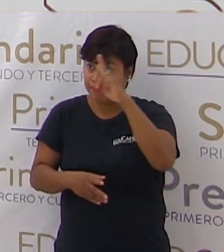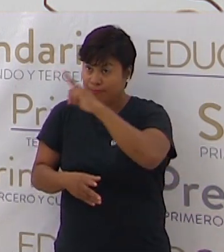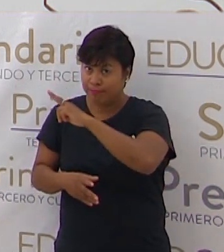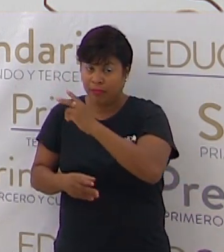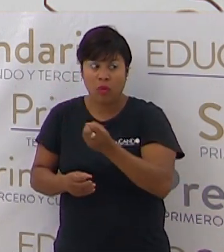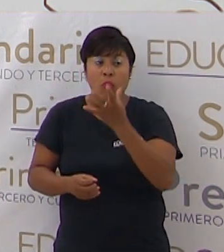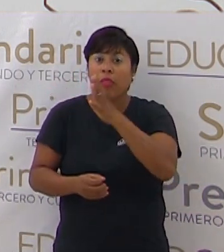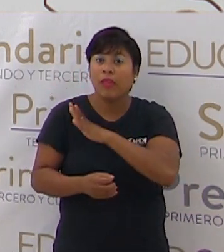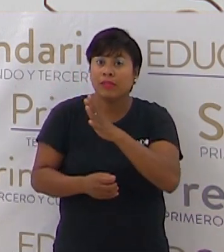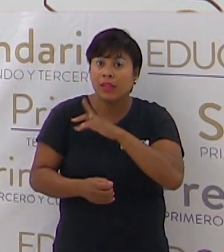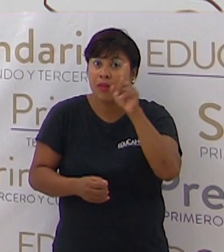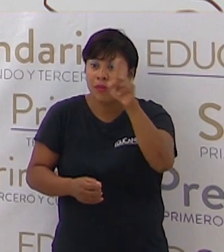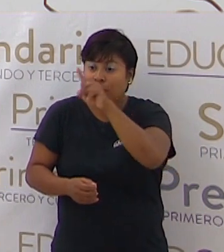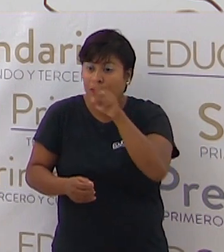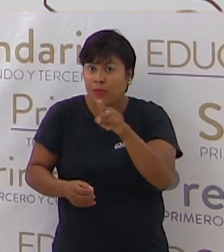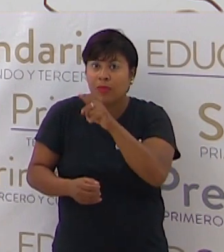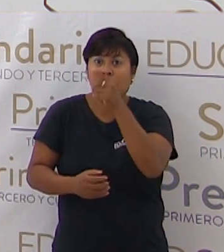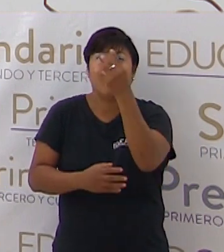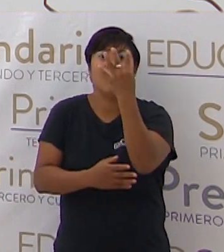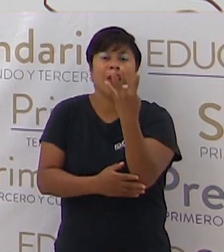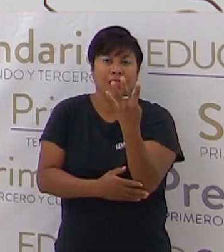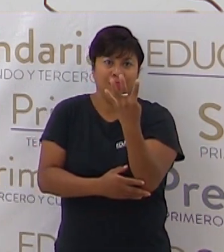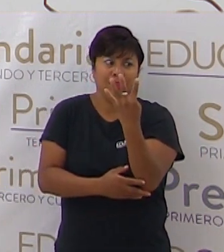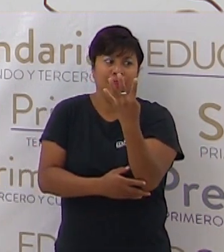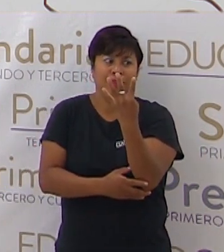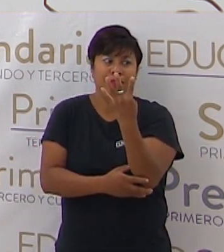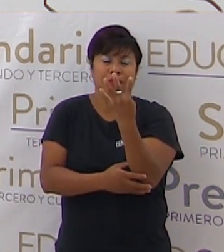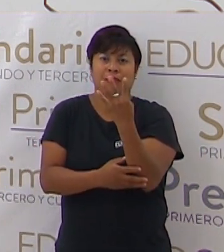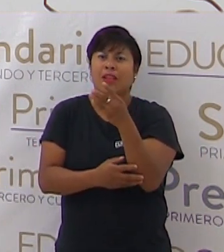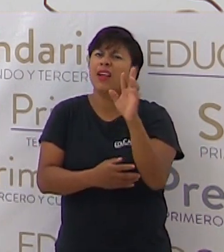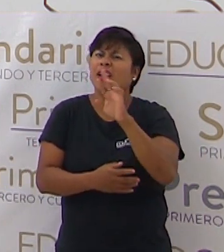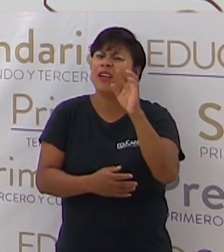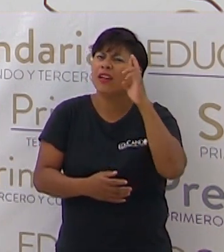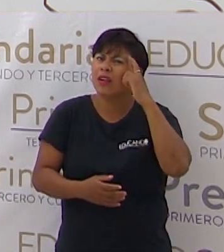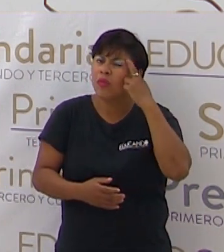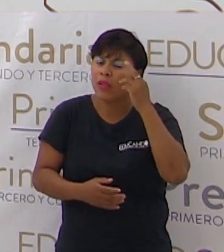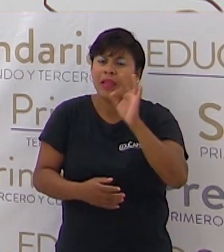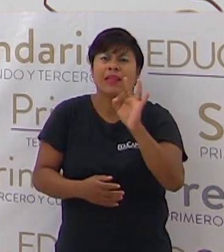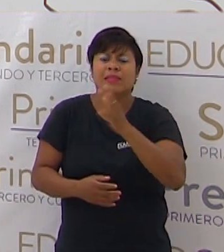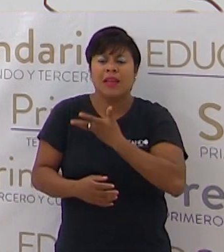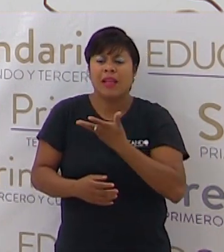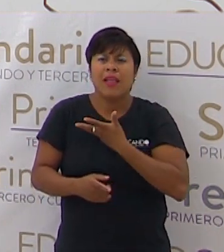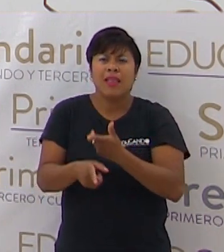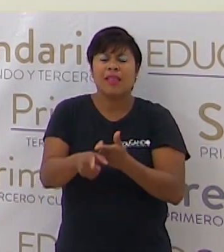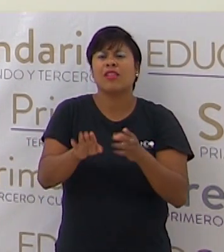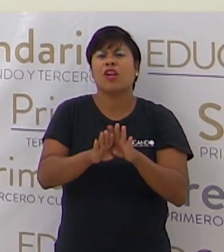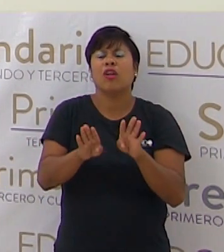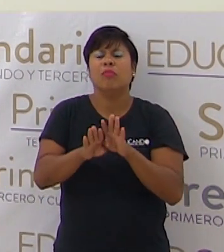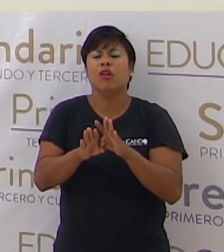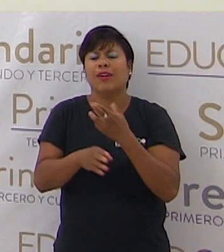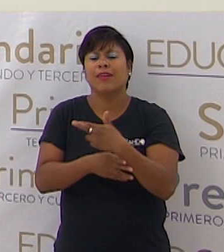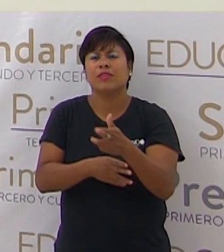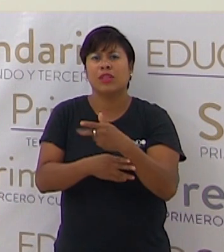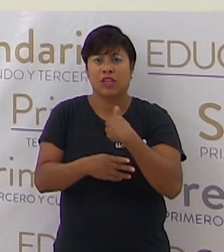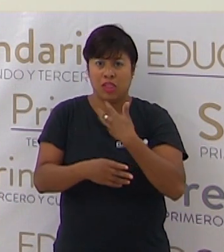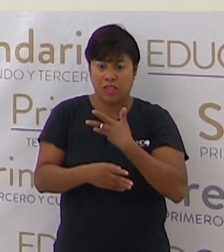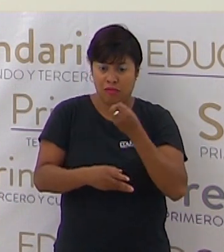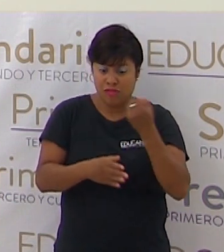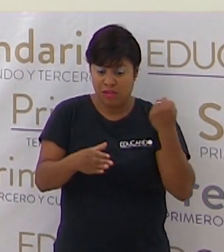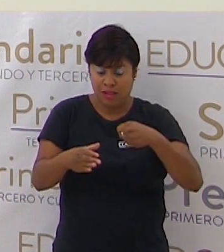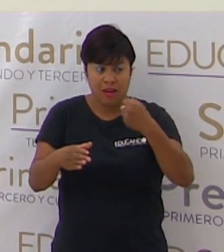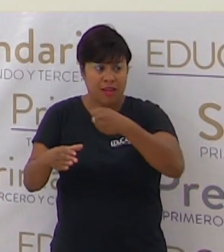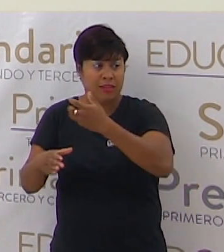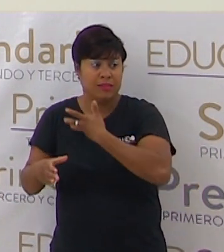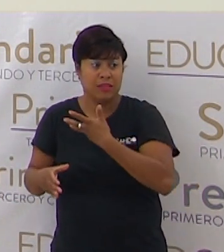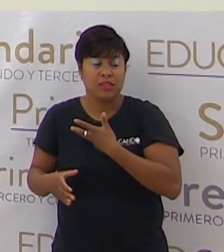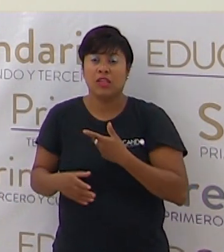Observa cuántas jarritas tengo que llenar. Supongamos que estamos en un restaurante y que necesito esa cantidad de jarras, ¿sí?